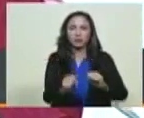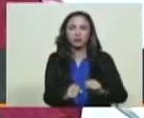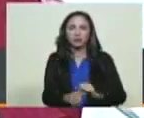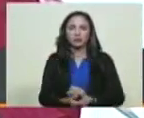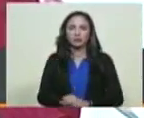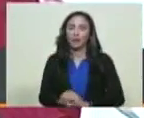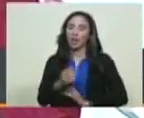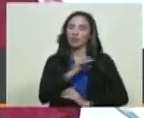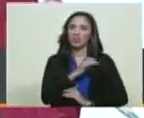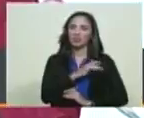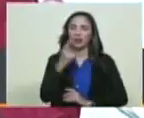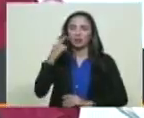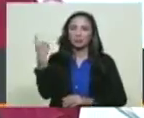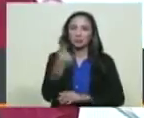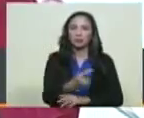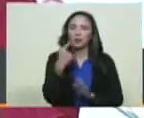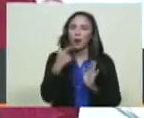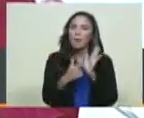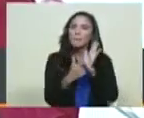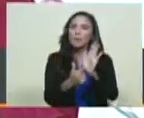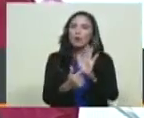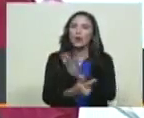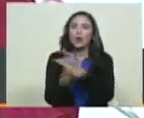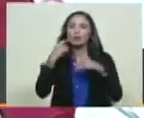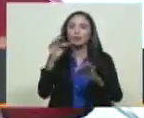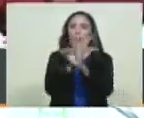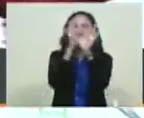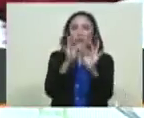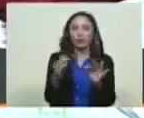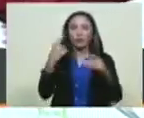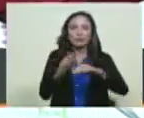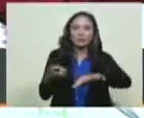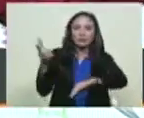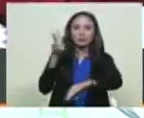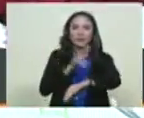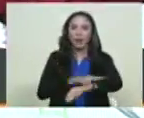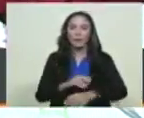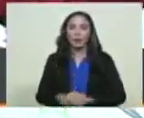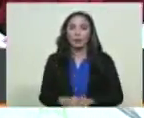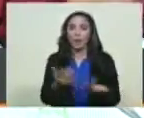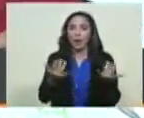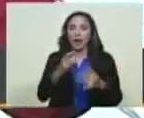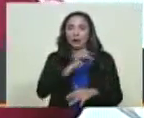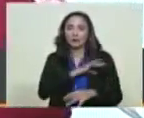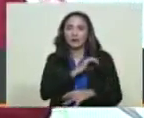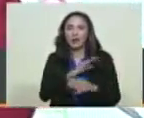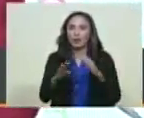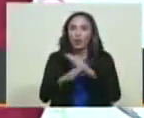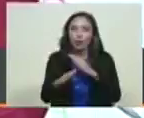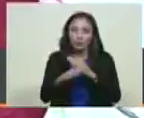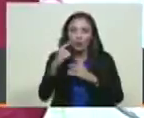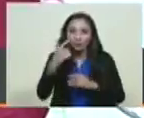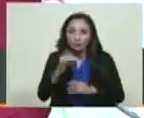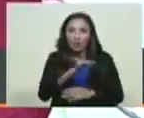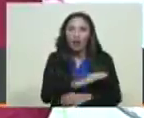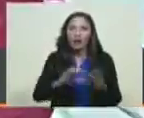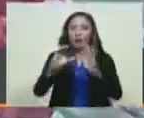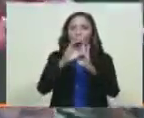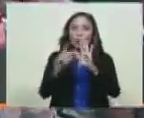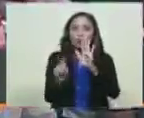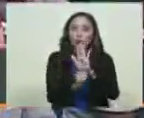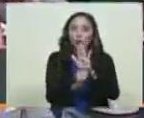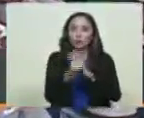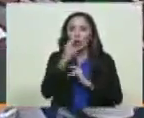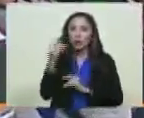que impuso un modelo neoliberal salvaje que aún prevalece en chile- con la constitución de